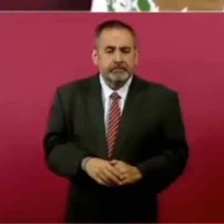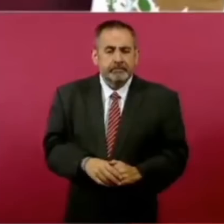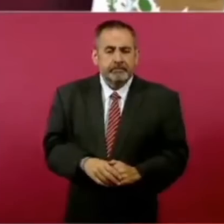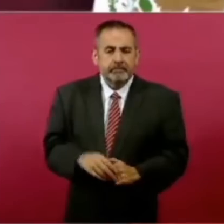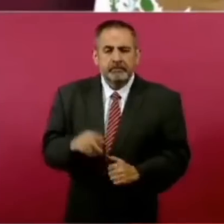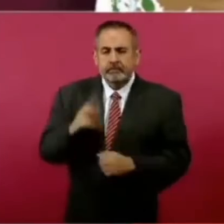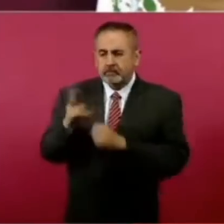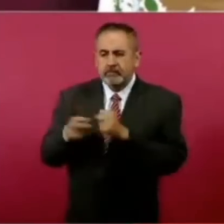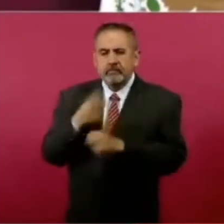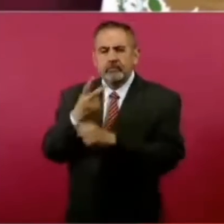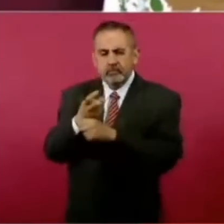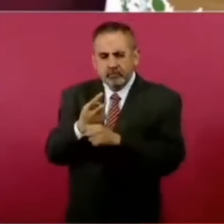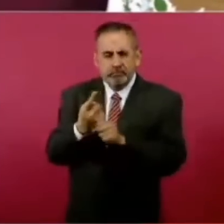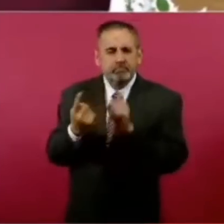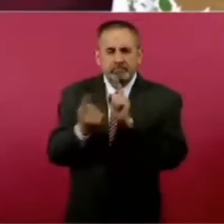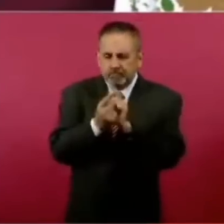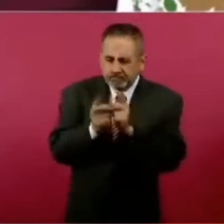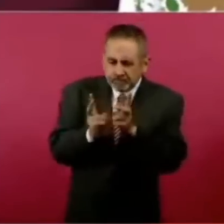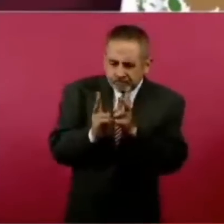entrevista, en un segundo encuentro,